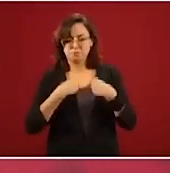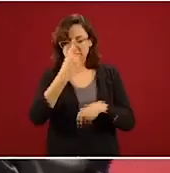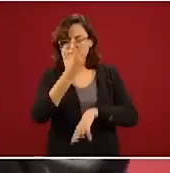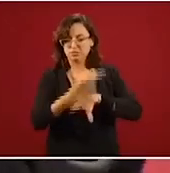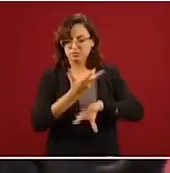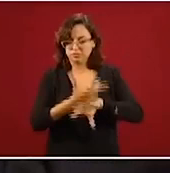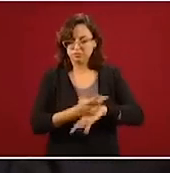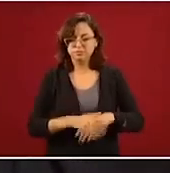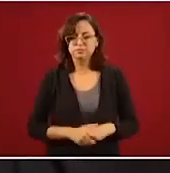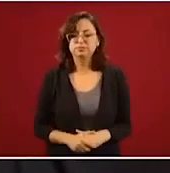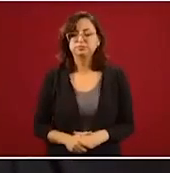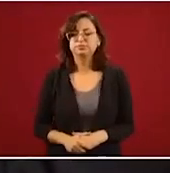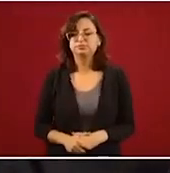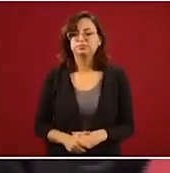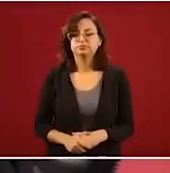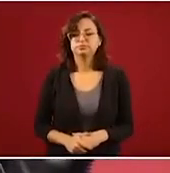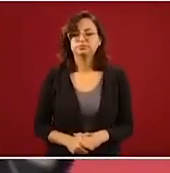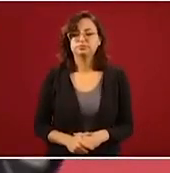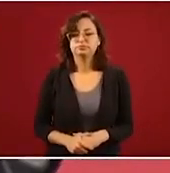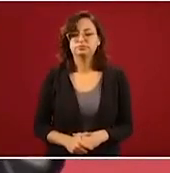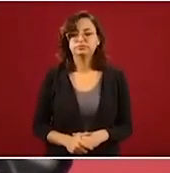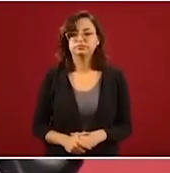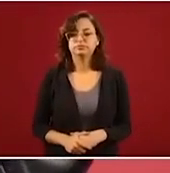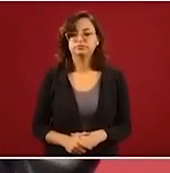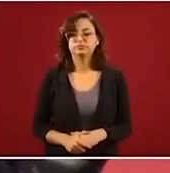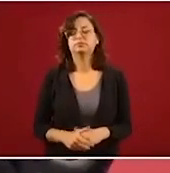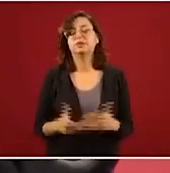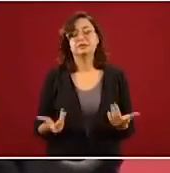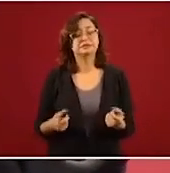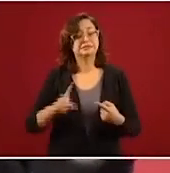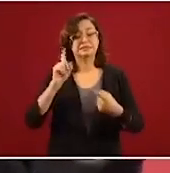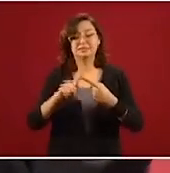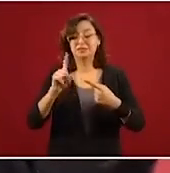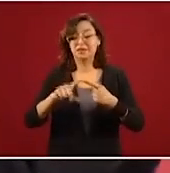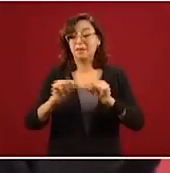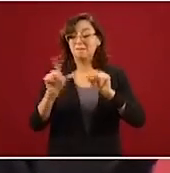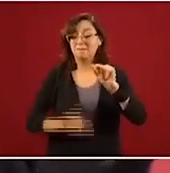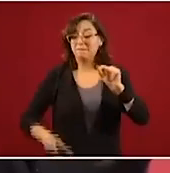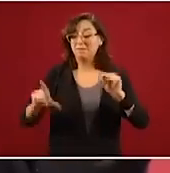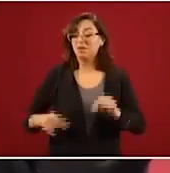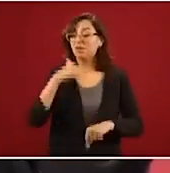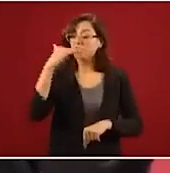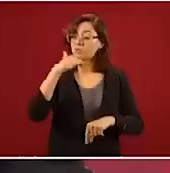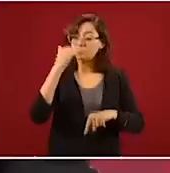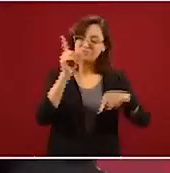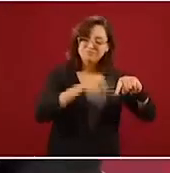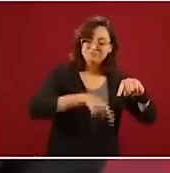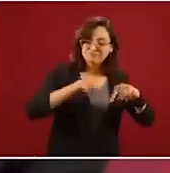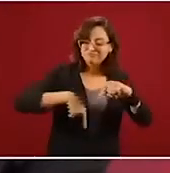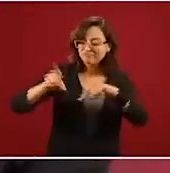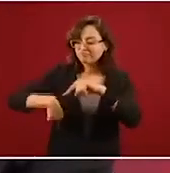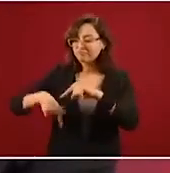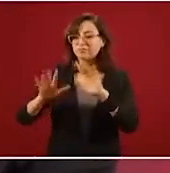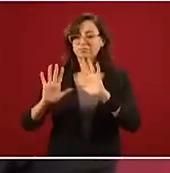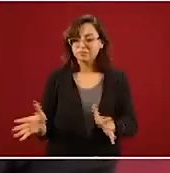Primero, limpiar de corrupción a México y que haya oportunidades